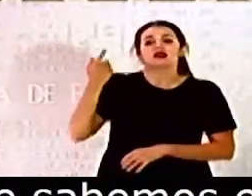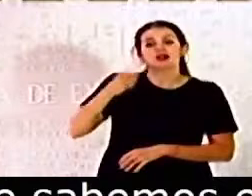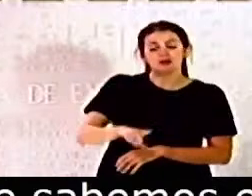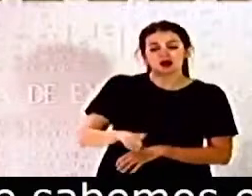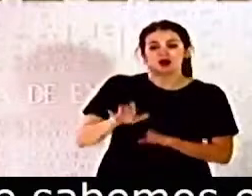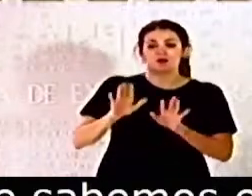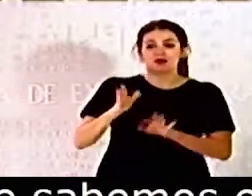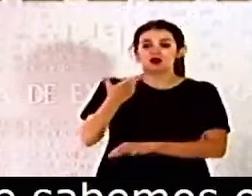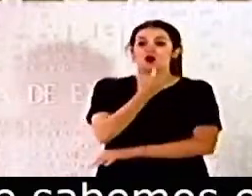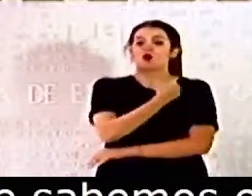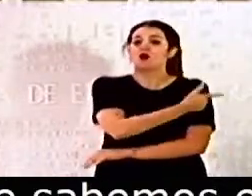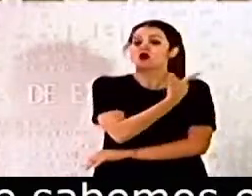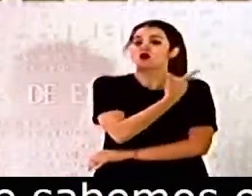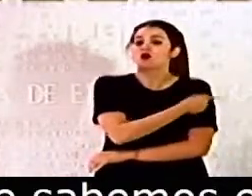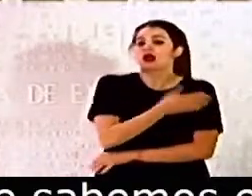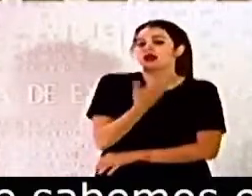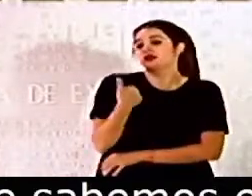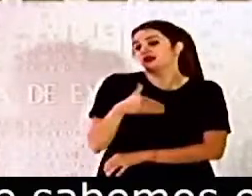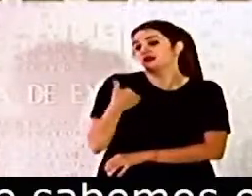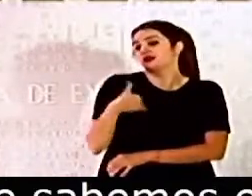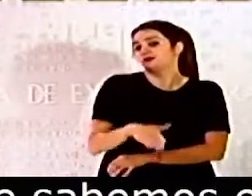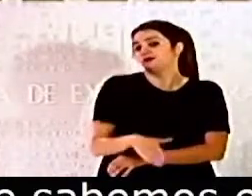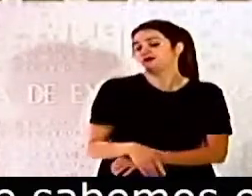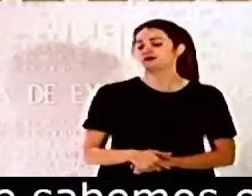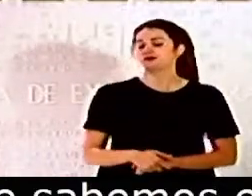haciendo. Vacunar ya lo estamos haciendo.